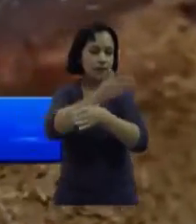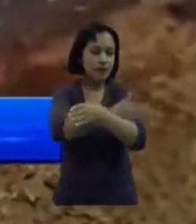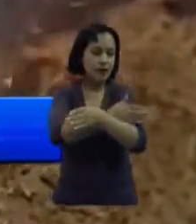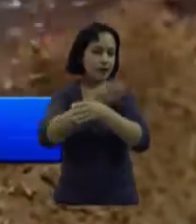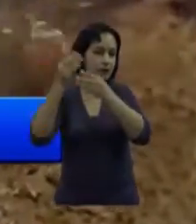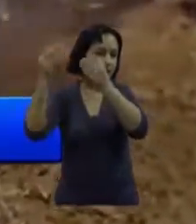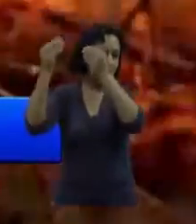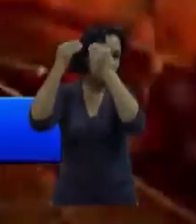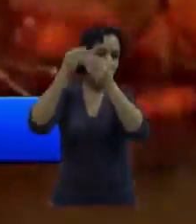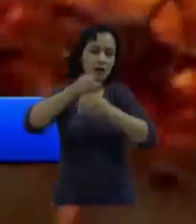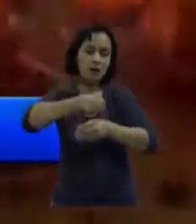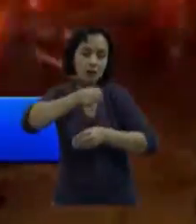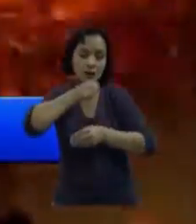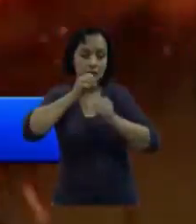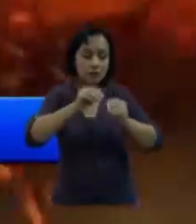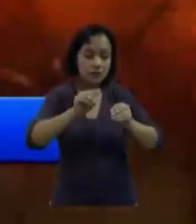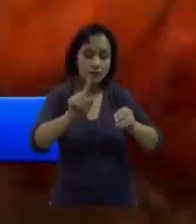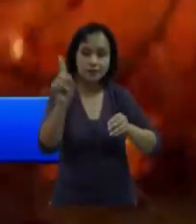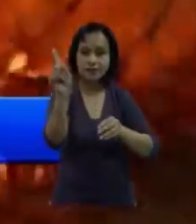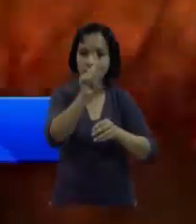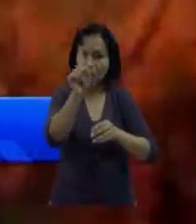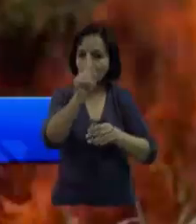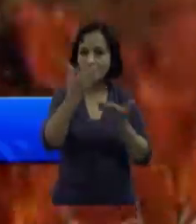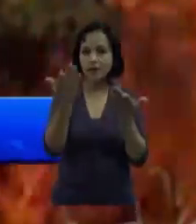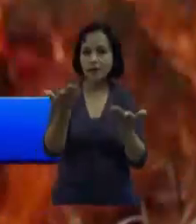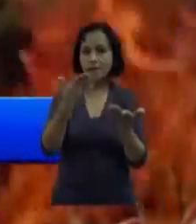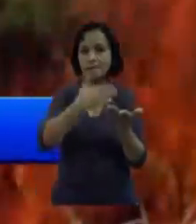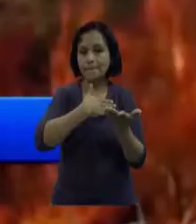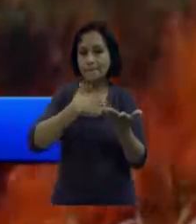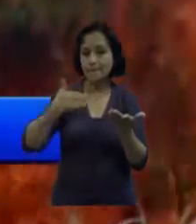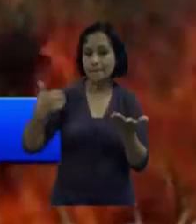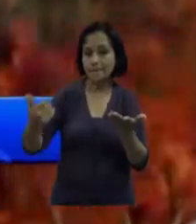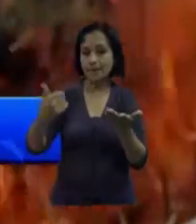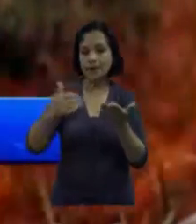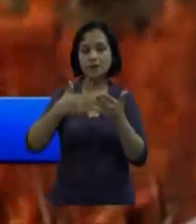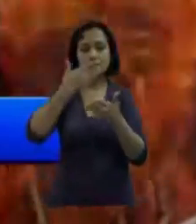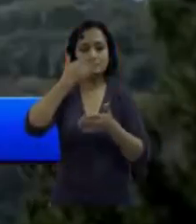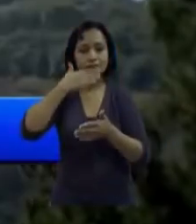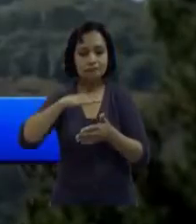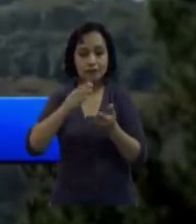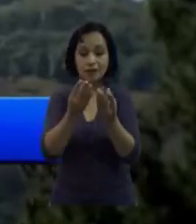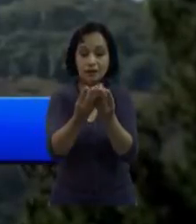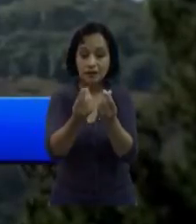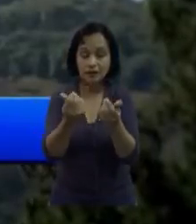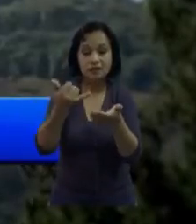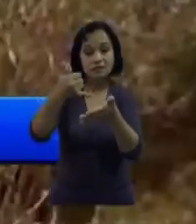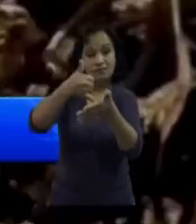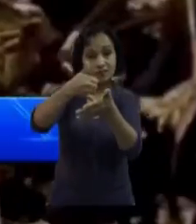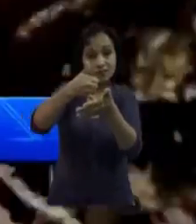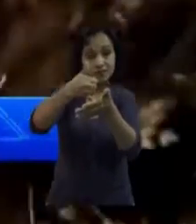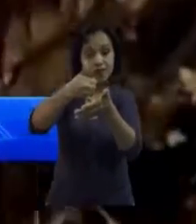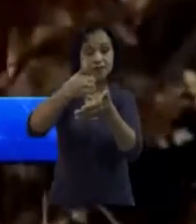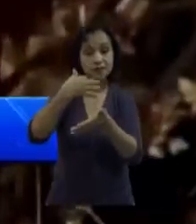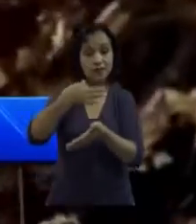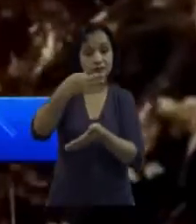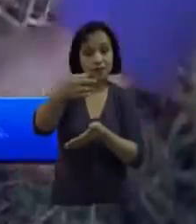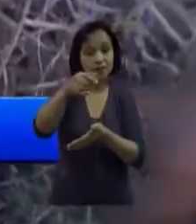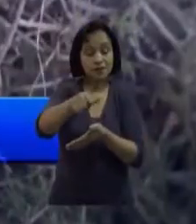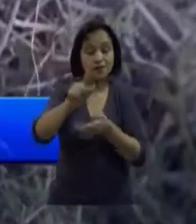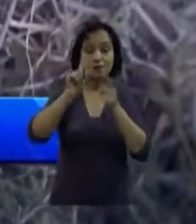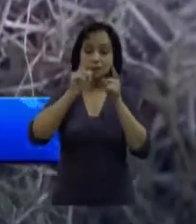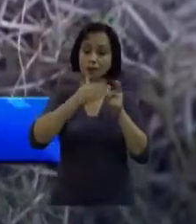práctica que tradicionalmente se ha venido realizando, pero que sabemos que tiene sus efectos negativos para